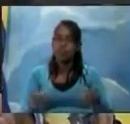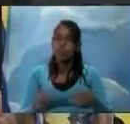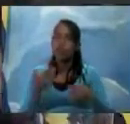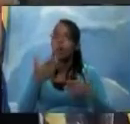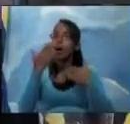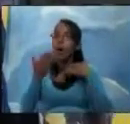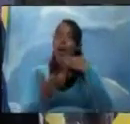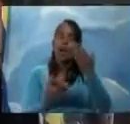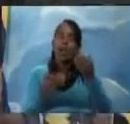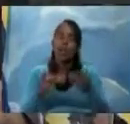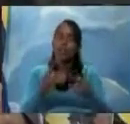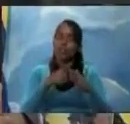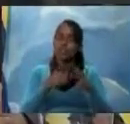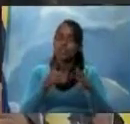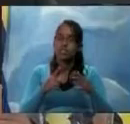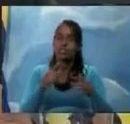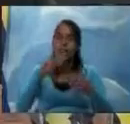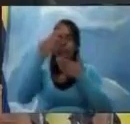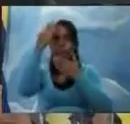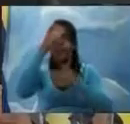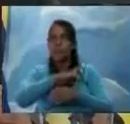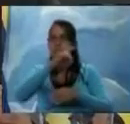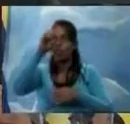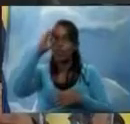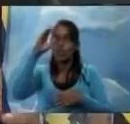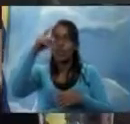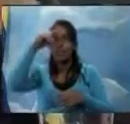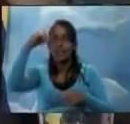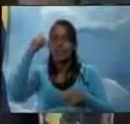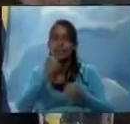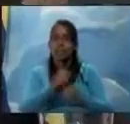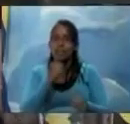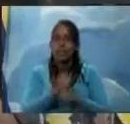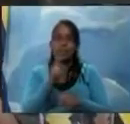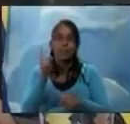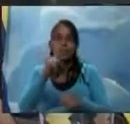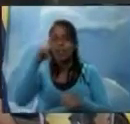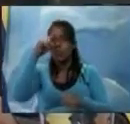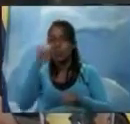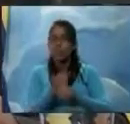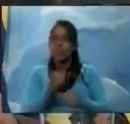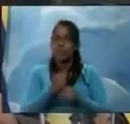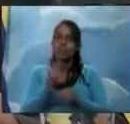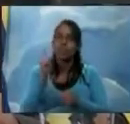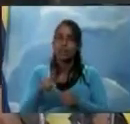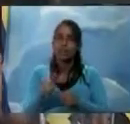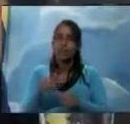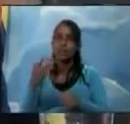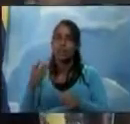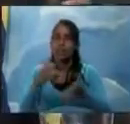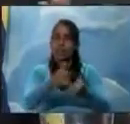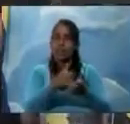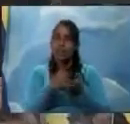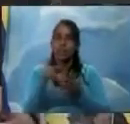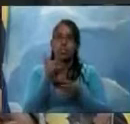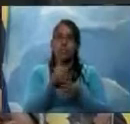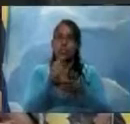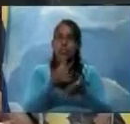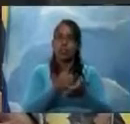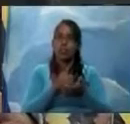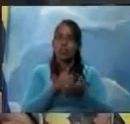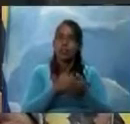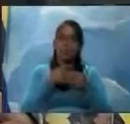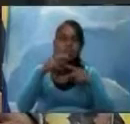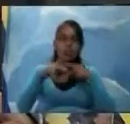a dar cuenta delante de Dios. El que trabaja y el que no trabaja también. El que ganó y el que no ganó. El